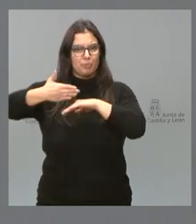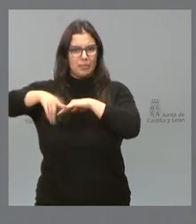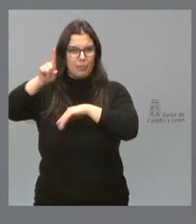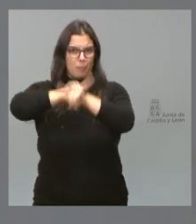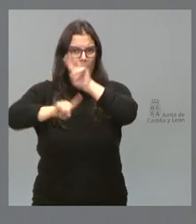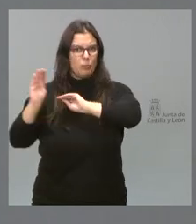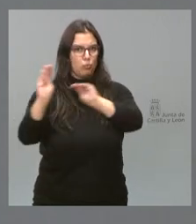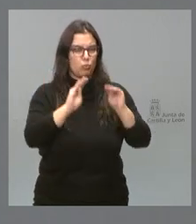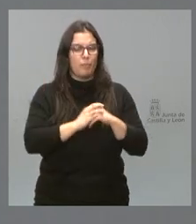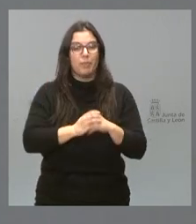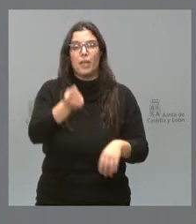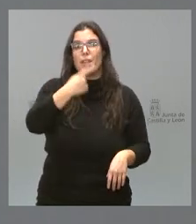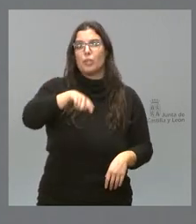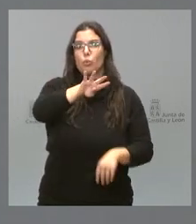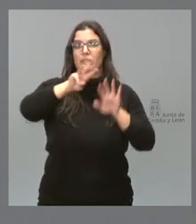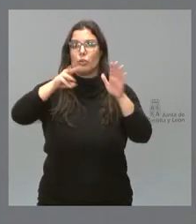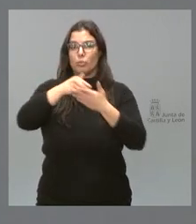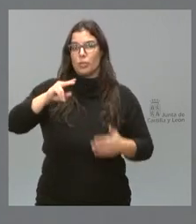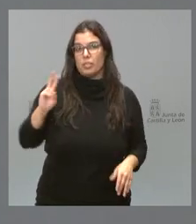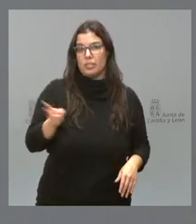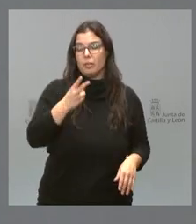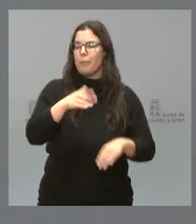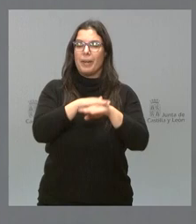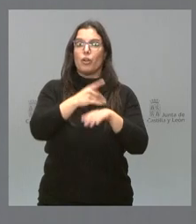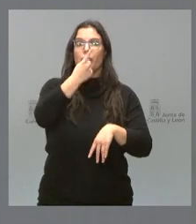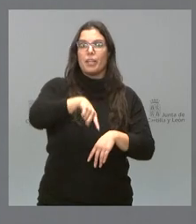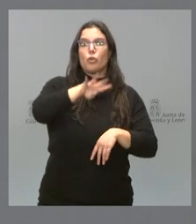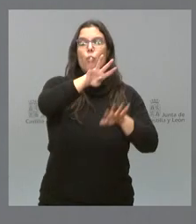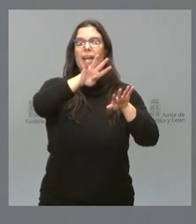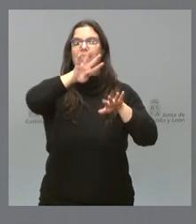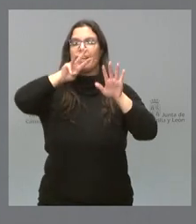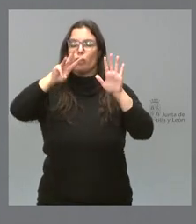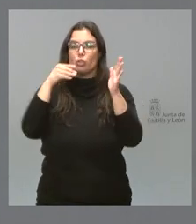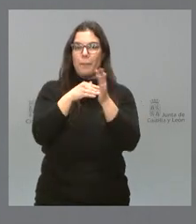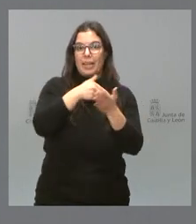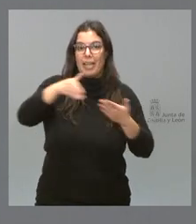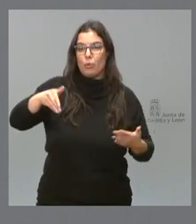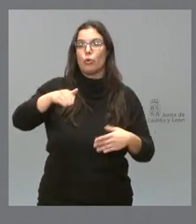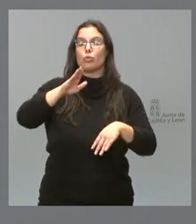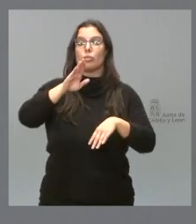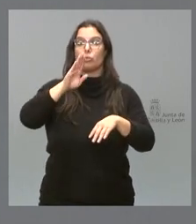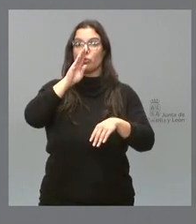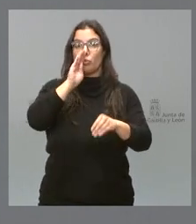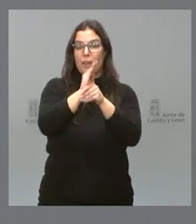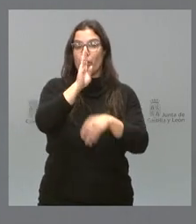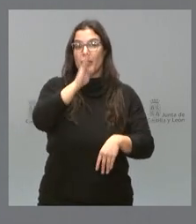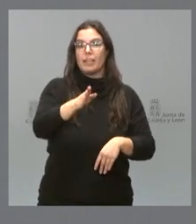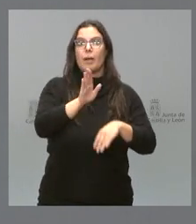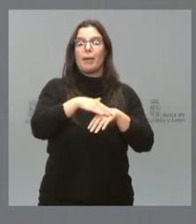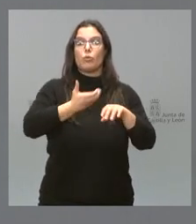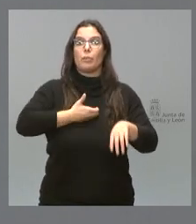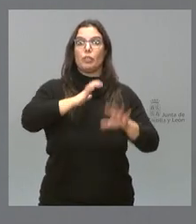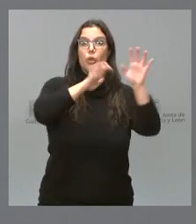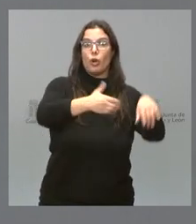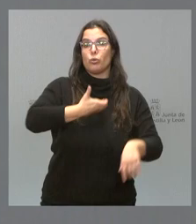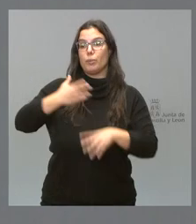problemas 148 millones de euros Perdón 148.000 euros de subvención directa a los ayuntamientos de León y Burgos para